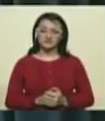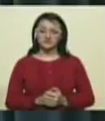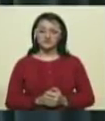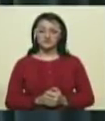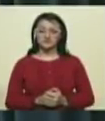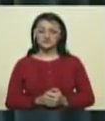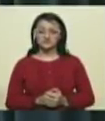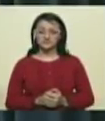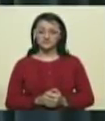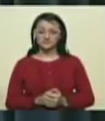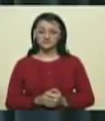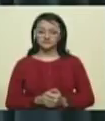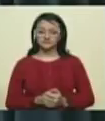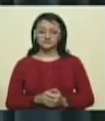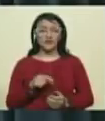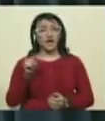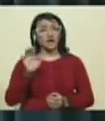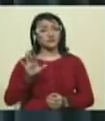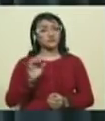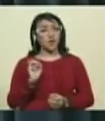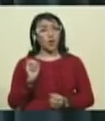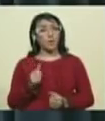¿Así o más claro?